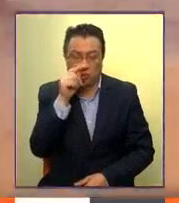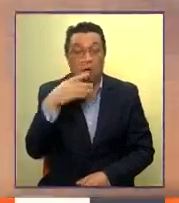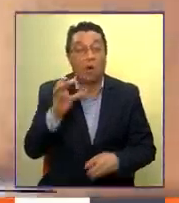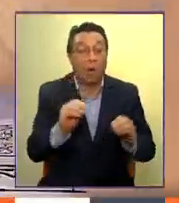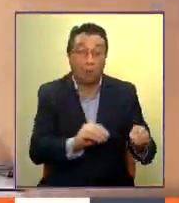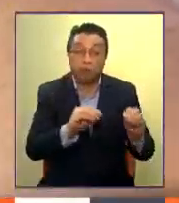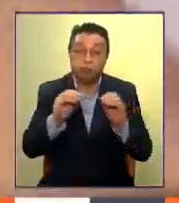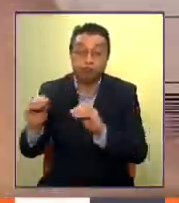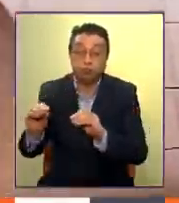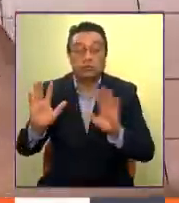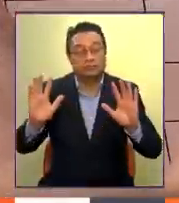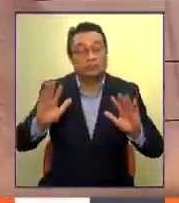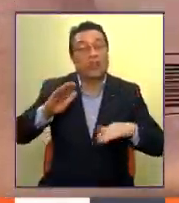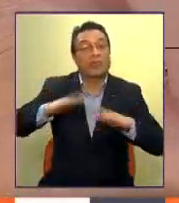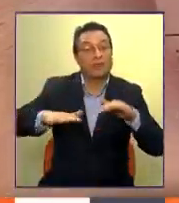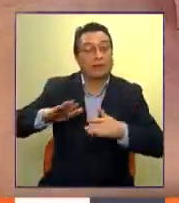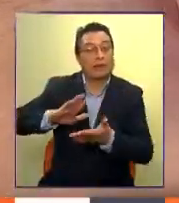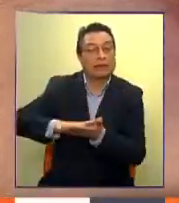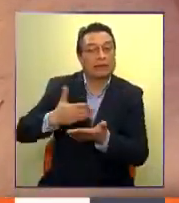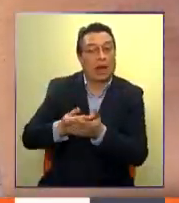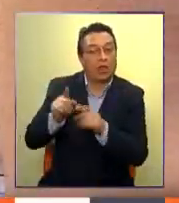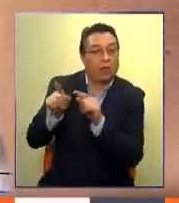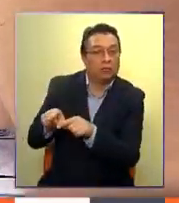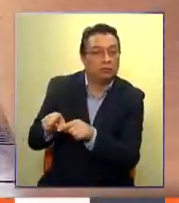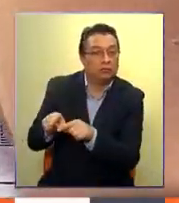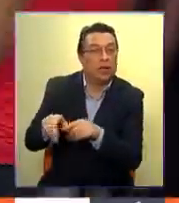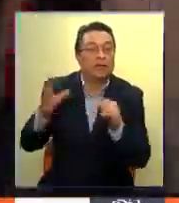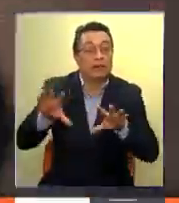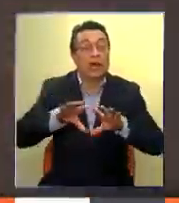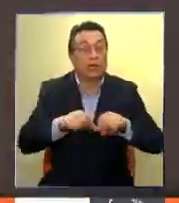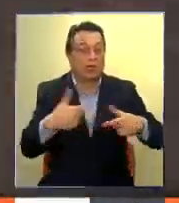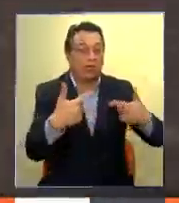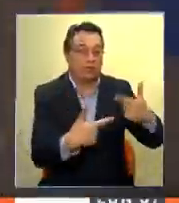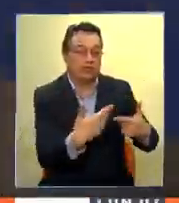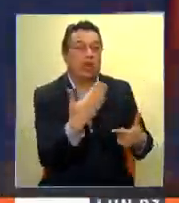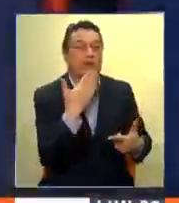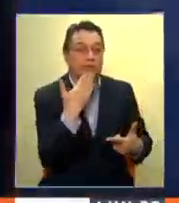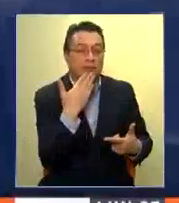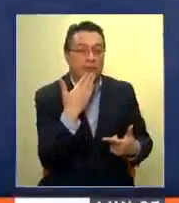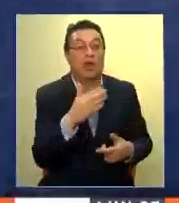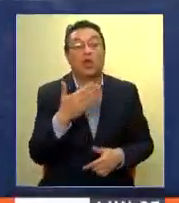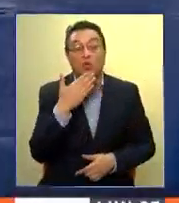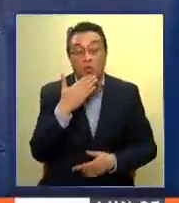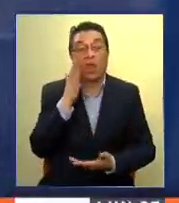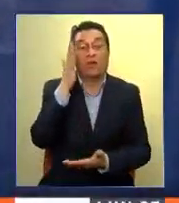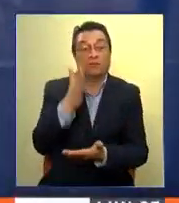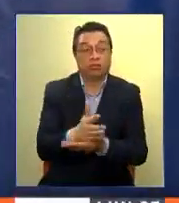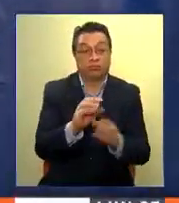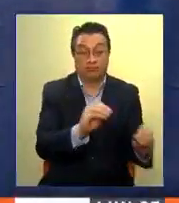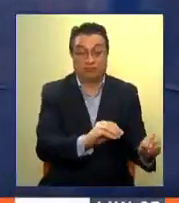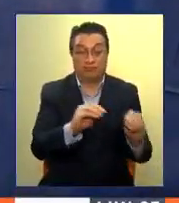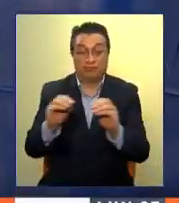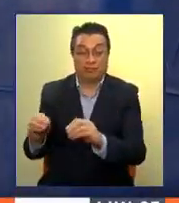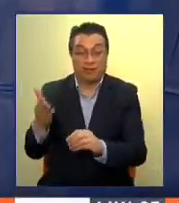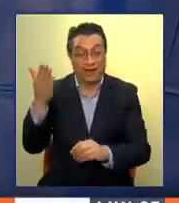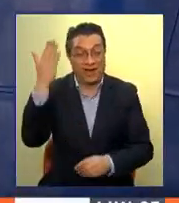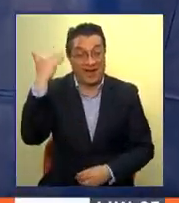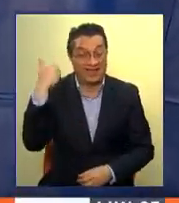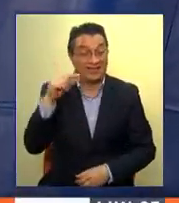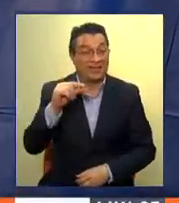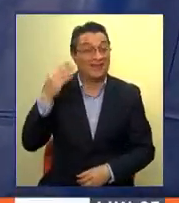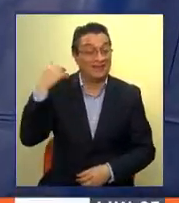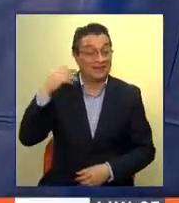pasa por criterios sanitarios pero además por un acuerdo político tal como ocurrió con la decisión de aplazar el referéndum originalmente